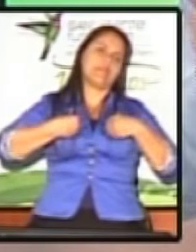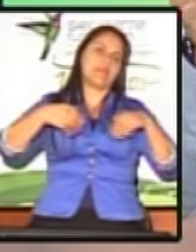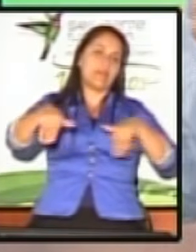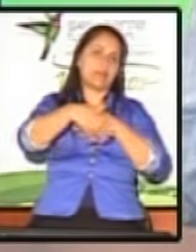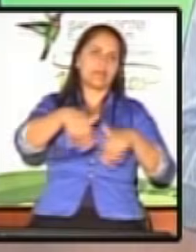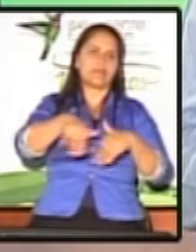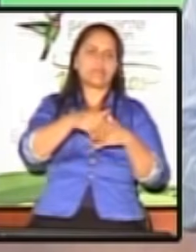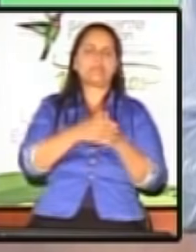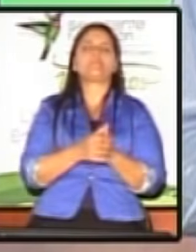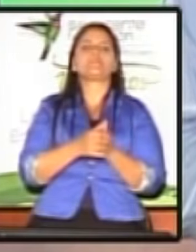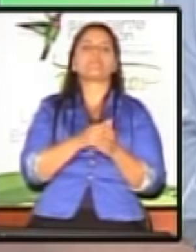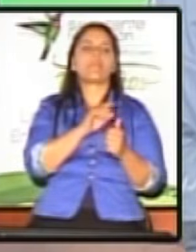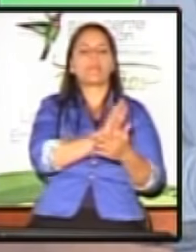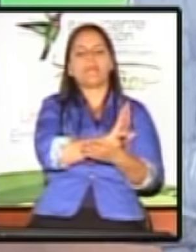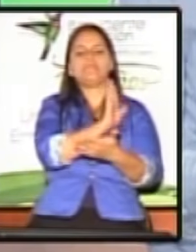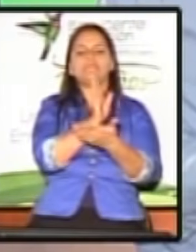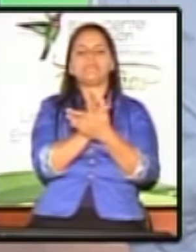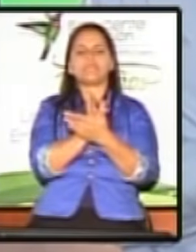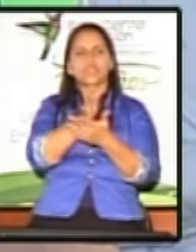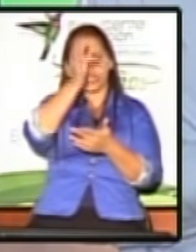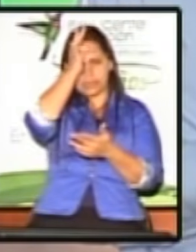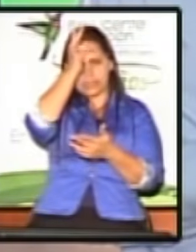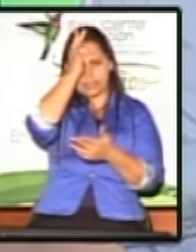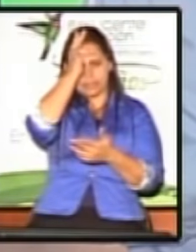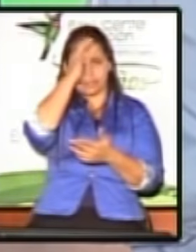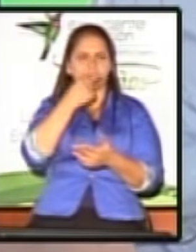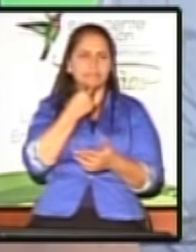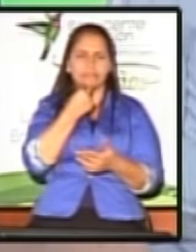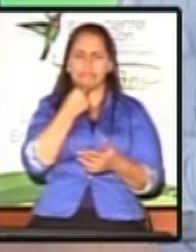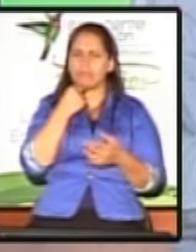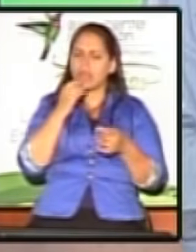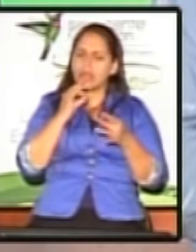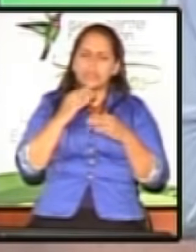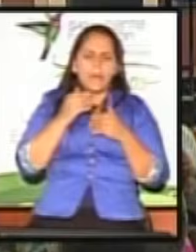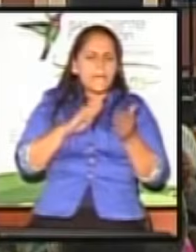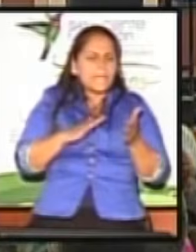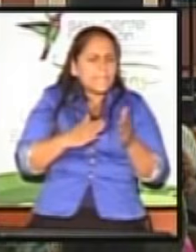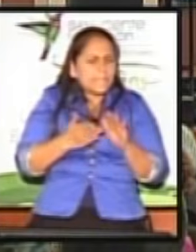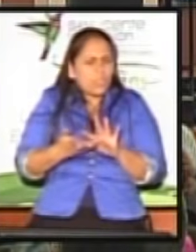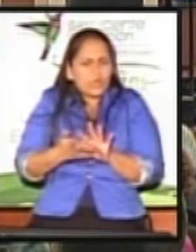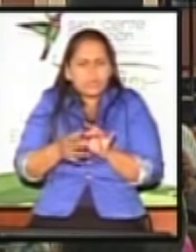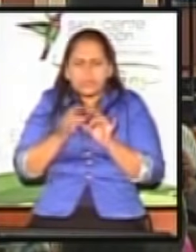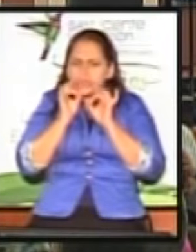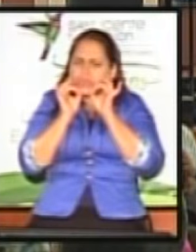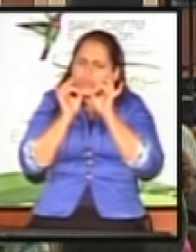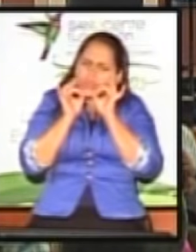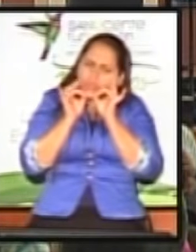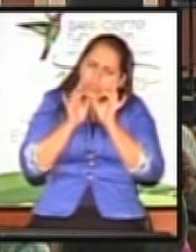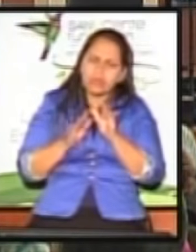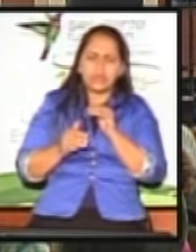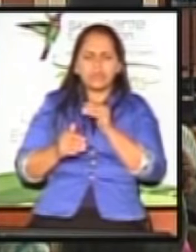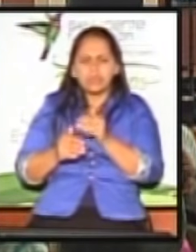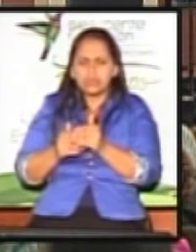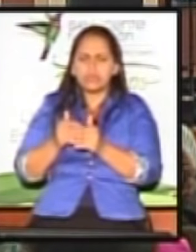Llegó al hospital, casi moribundo, y empezó un proceso. Ese proceso llevó a un